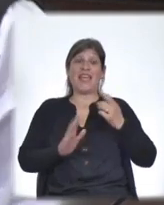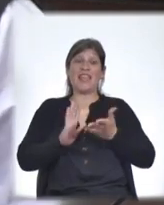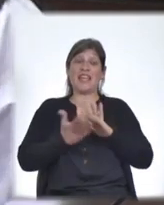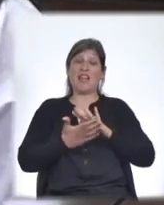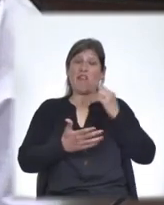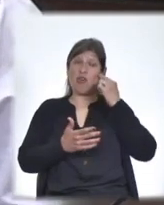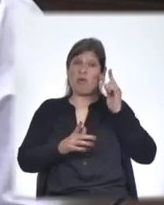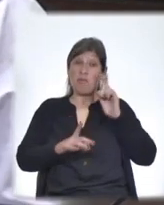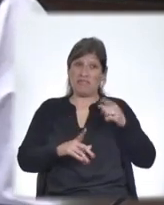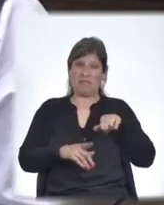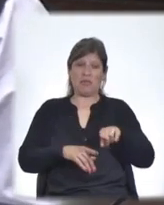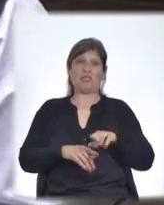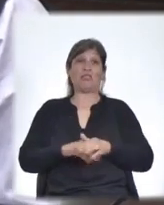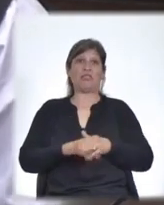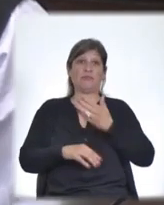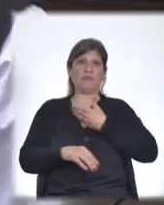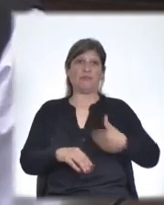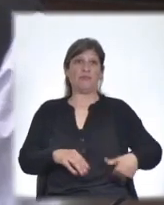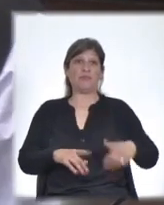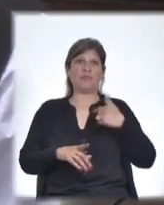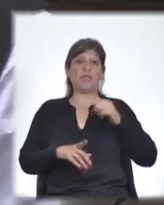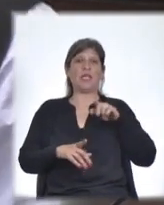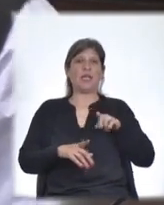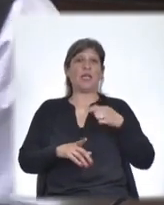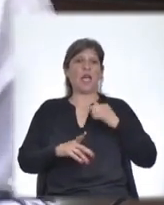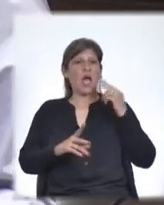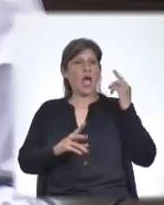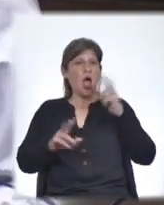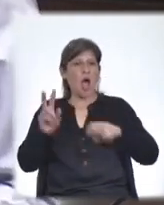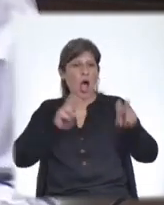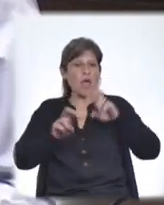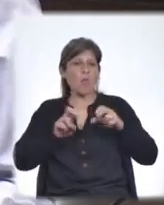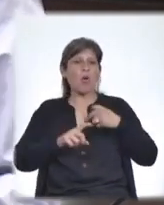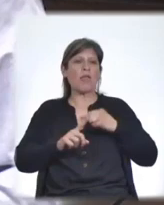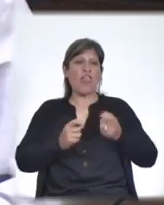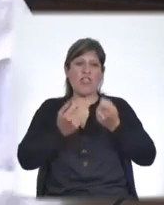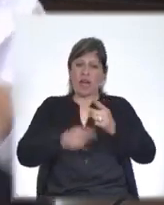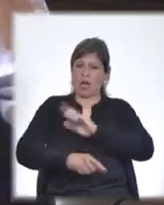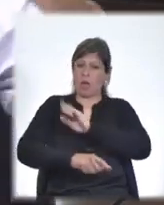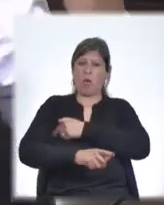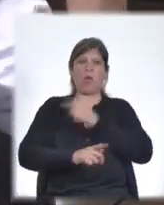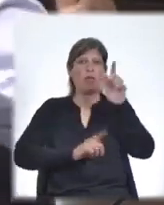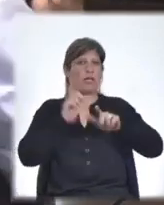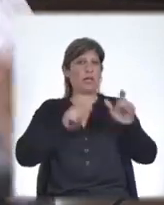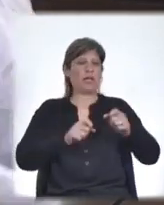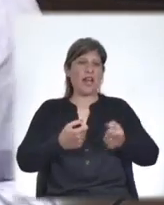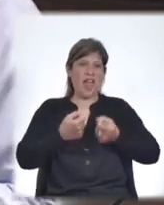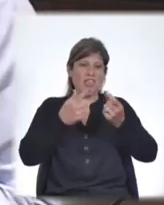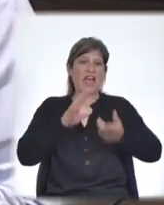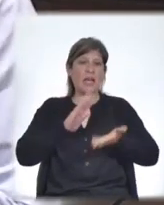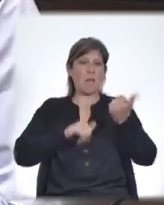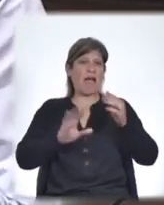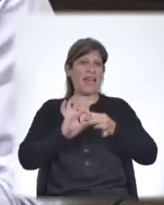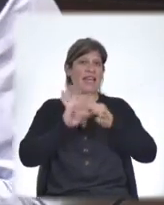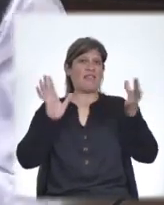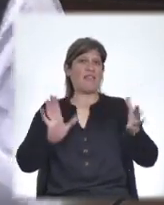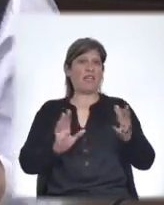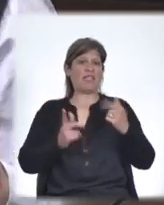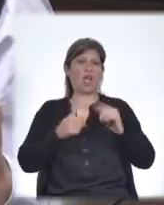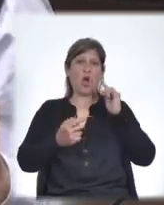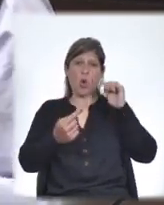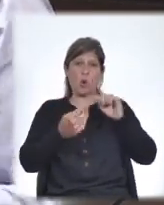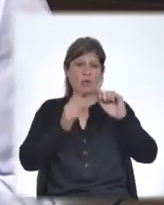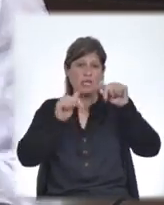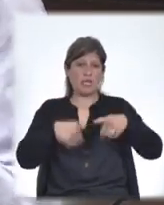neoliberal esta exposición. Una concepción que busca empoderar a las personas, dotarlas de mayor libertad. Uno de los objetivos de